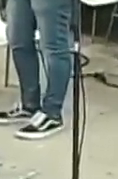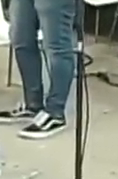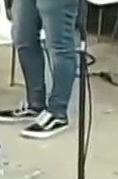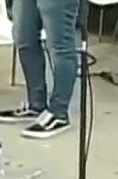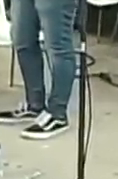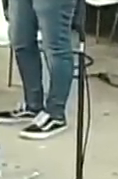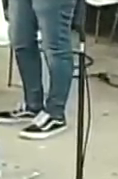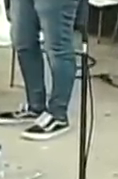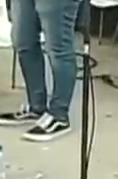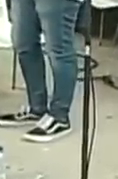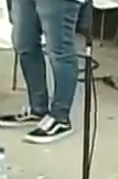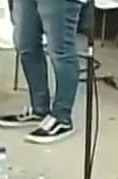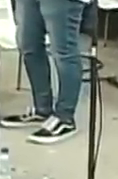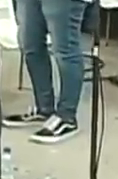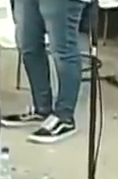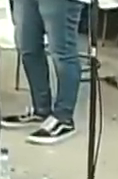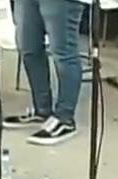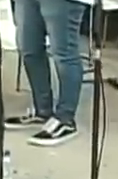vagua.